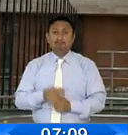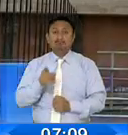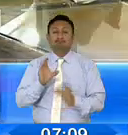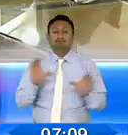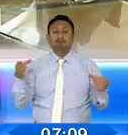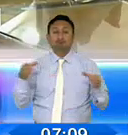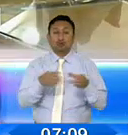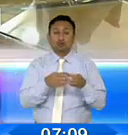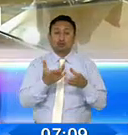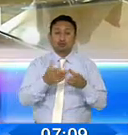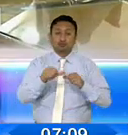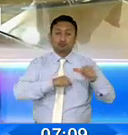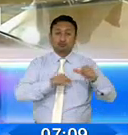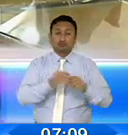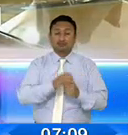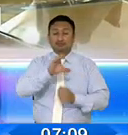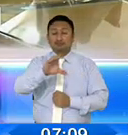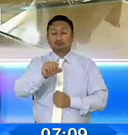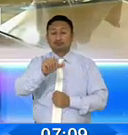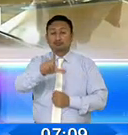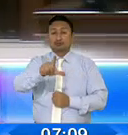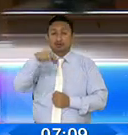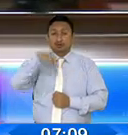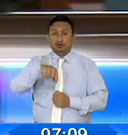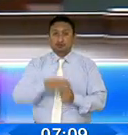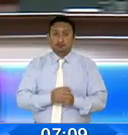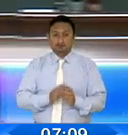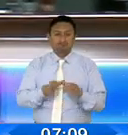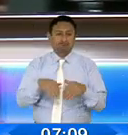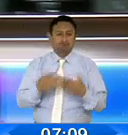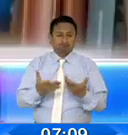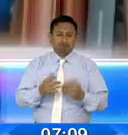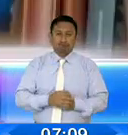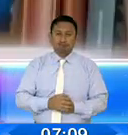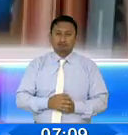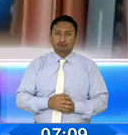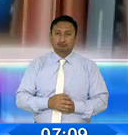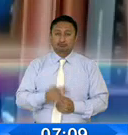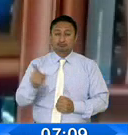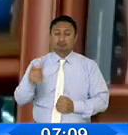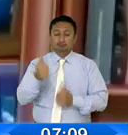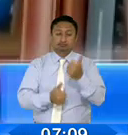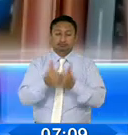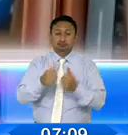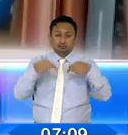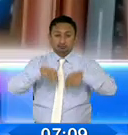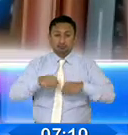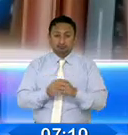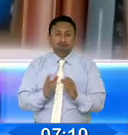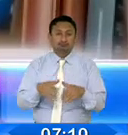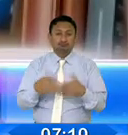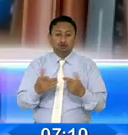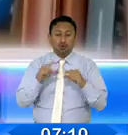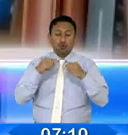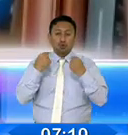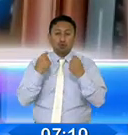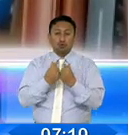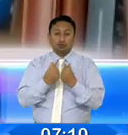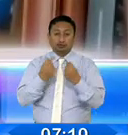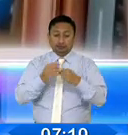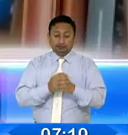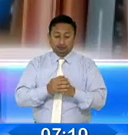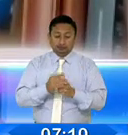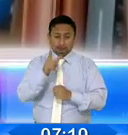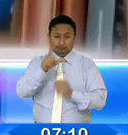Administración Legislativa CAL será de la siguiente manera. Los candidatos deben provenir de bancadas que estén legalmente